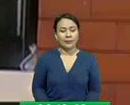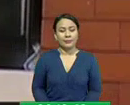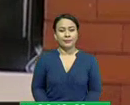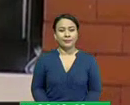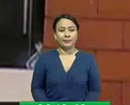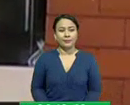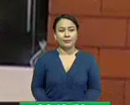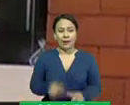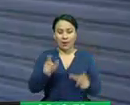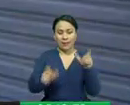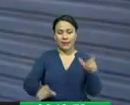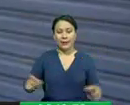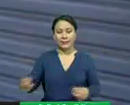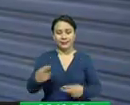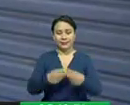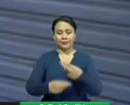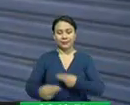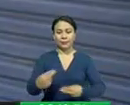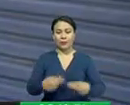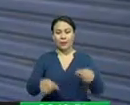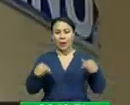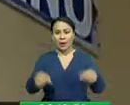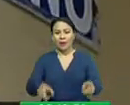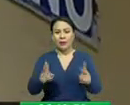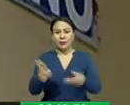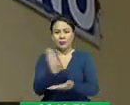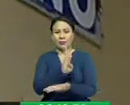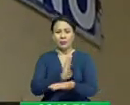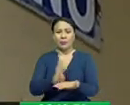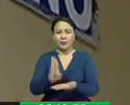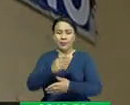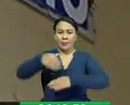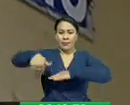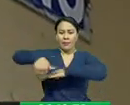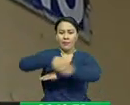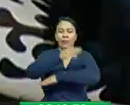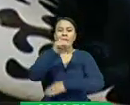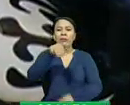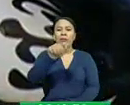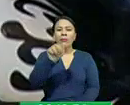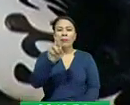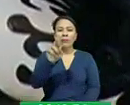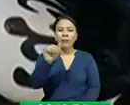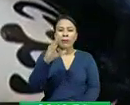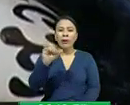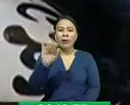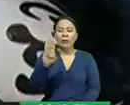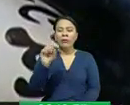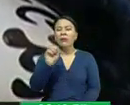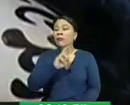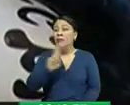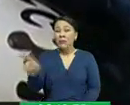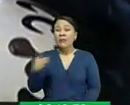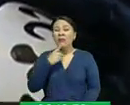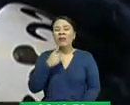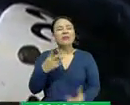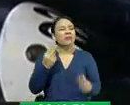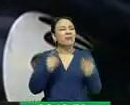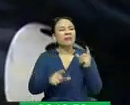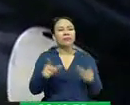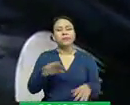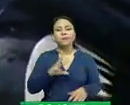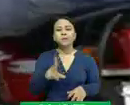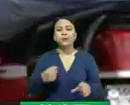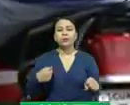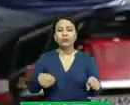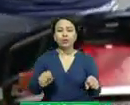comerciantes que elaboran en el mismo barrio de las calles de maracaibo y garcía moreno reprochan que los delincuentes se encontraban sobre